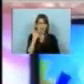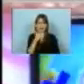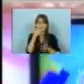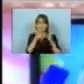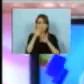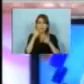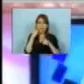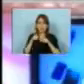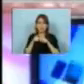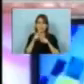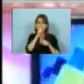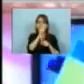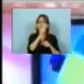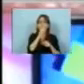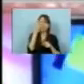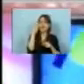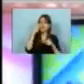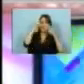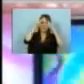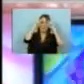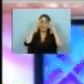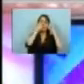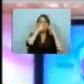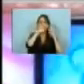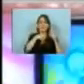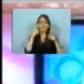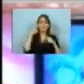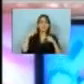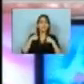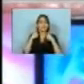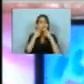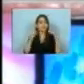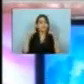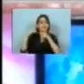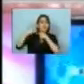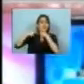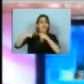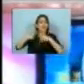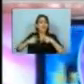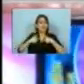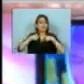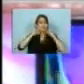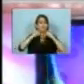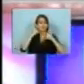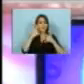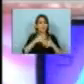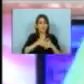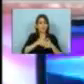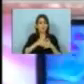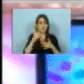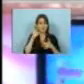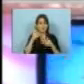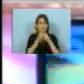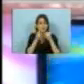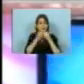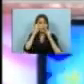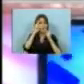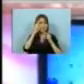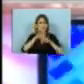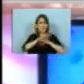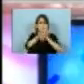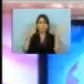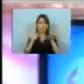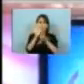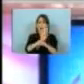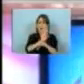hablando con Rocín recién de otra televisión. Tal vez seamos otra generación nosotros. Yo quiero, la verdad, porque me parece que me manejo con mucho respeto con los